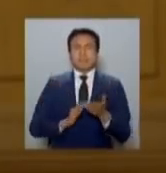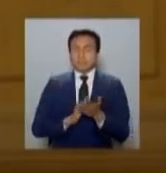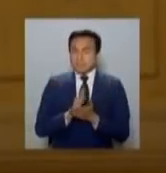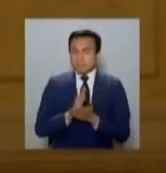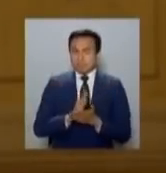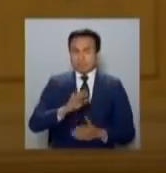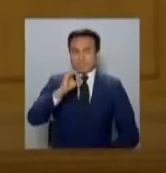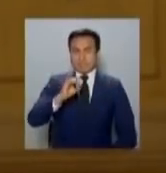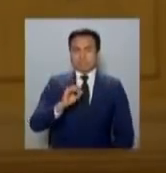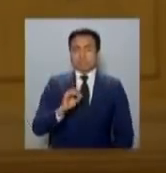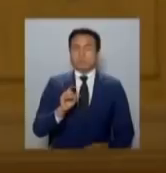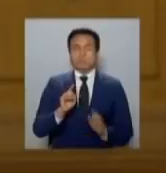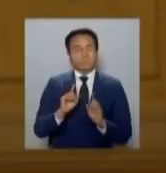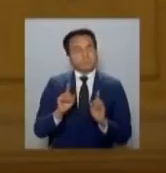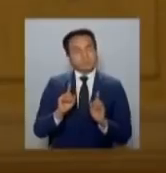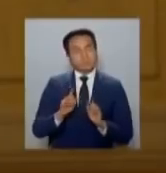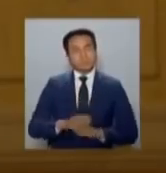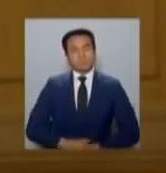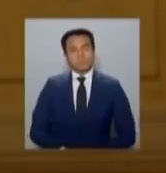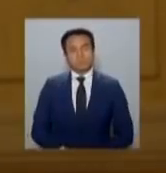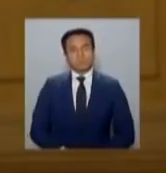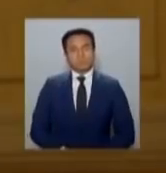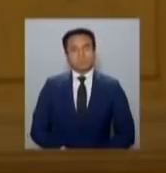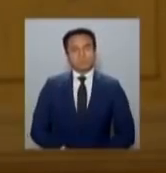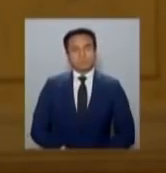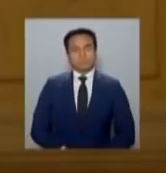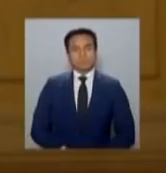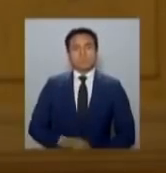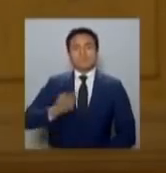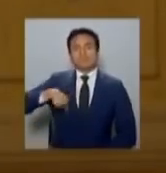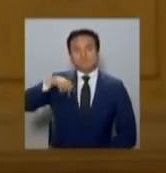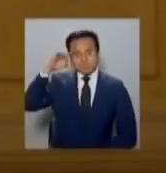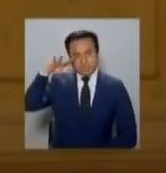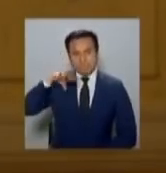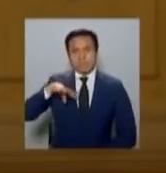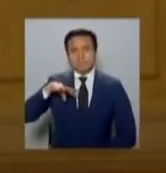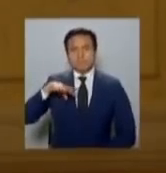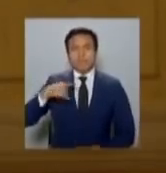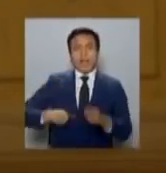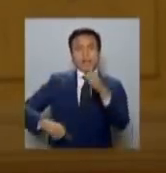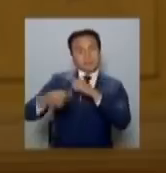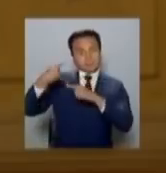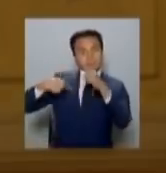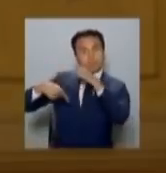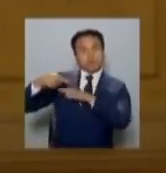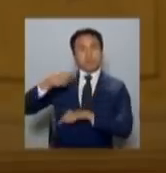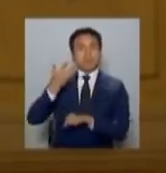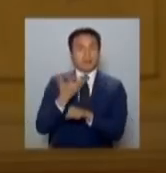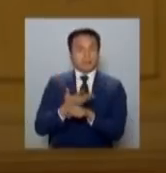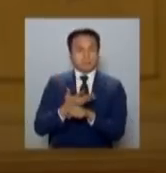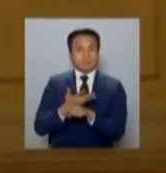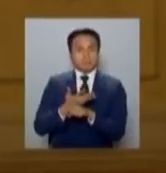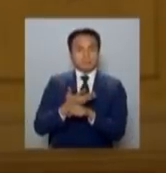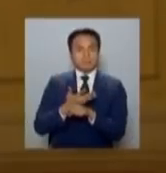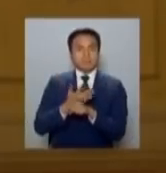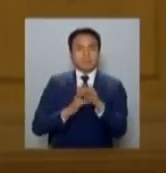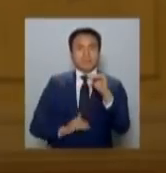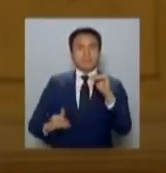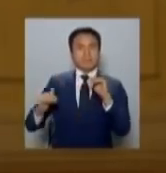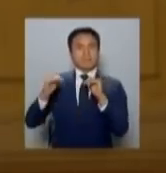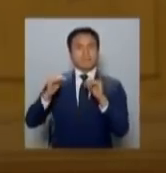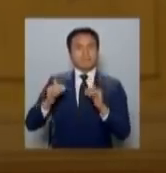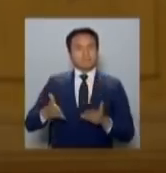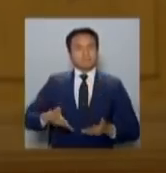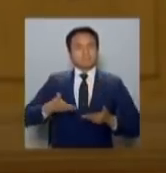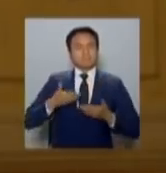este año. La situación mundial no es fácil porque, por ejemplo, se esperan alzas de tasas de interés en Estados Unidos, lo que siempre repercute de forma problemática en los